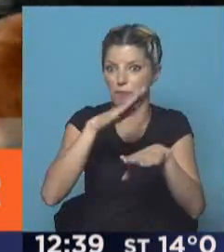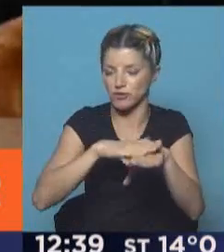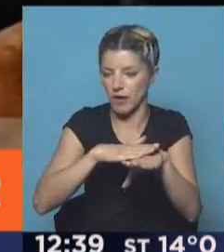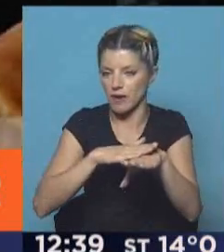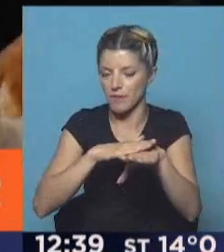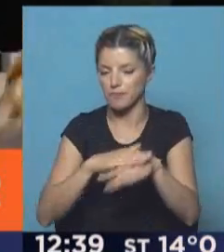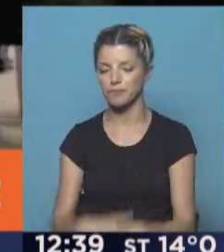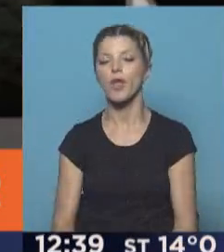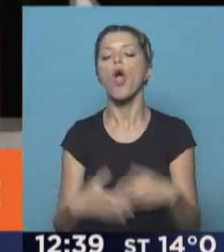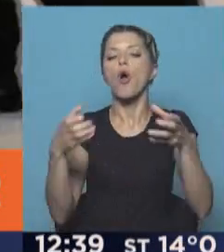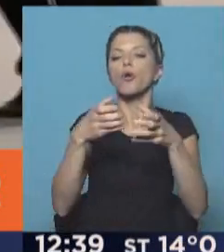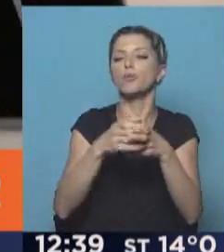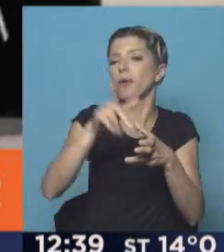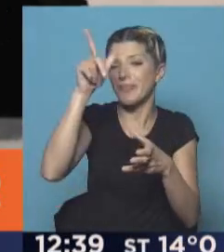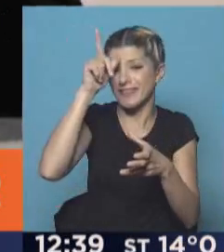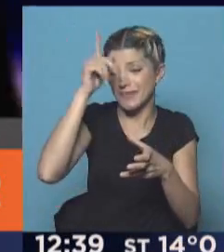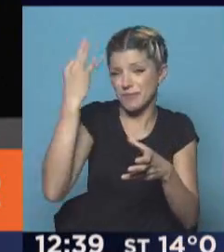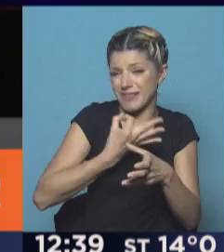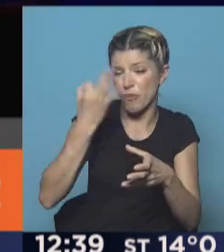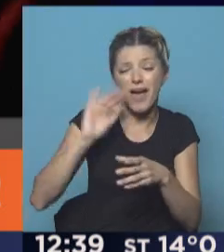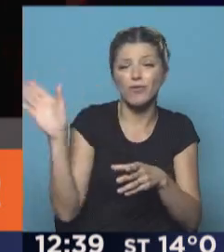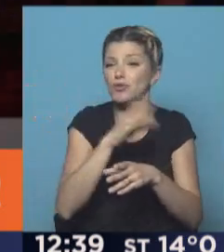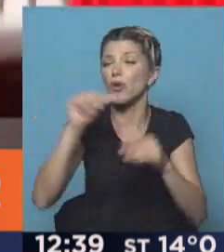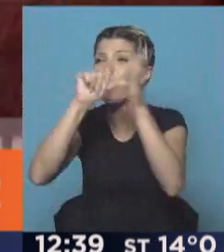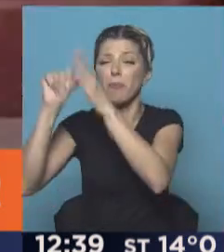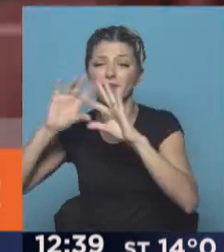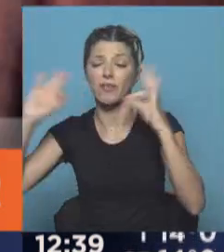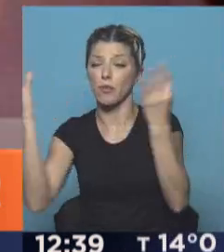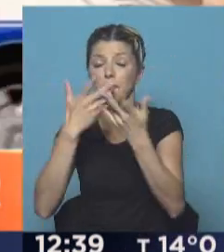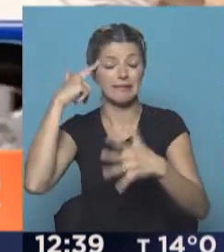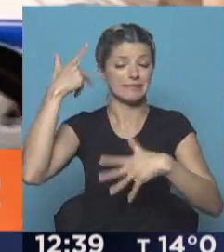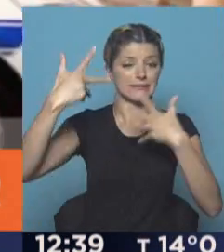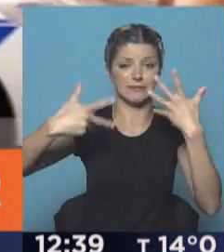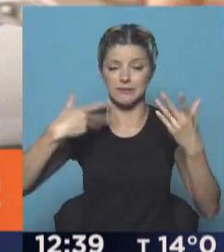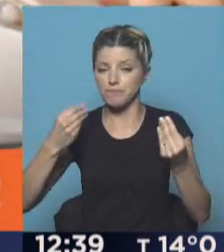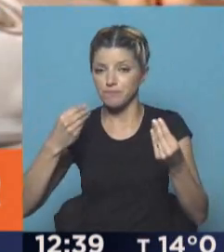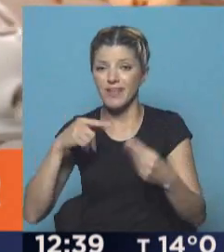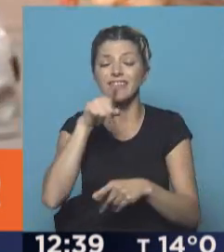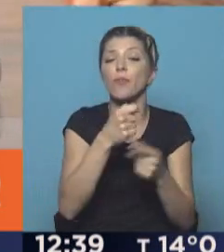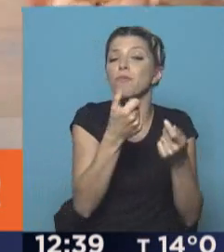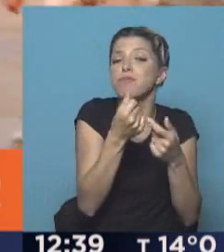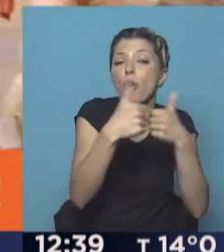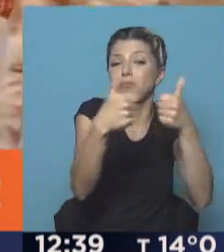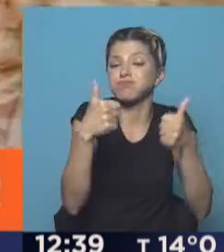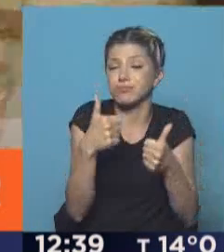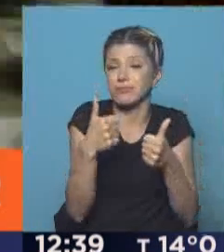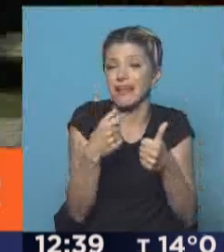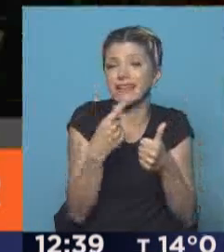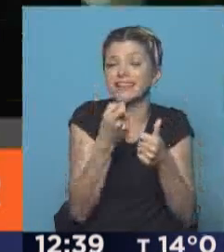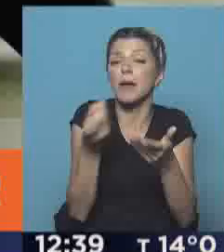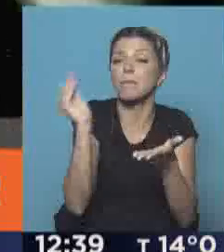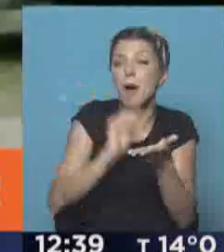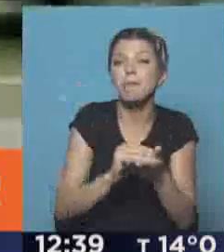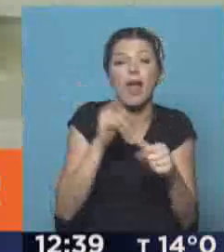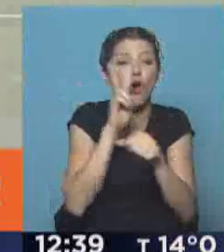de seguridad en todos los países europeos están desbordadas. Carecen de la cantidad de agentes necesarios para